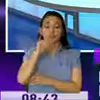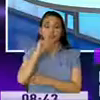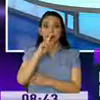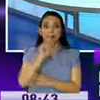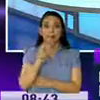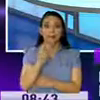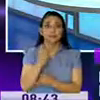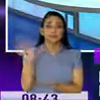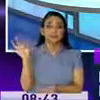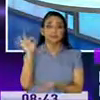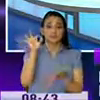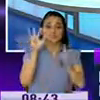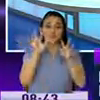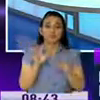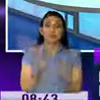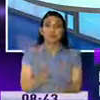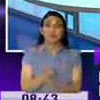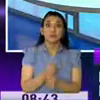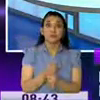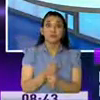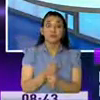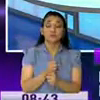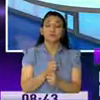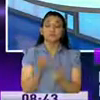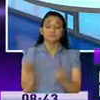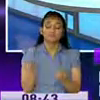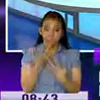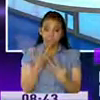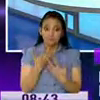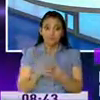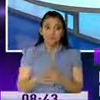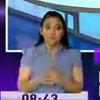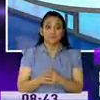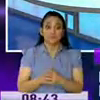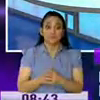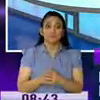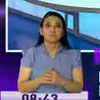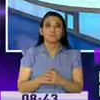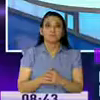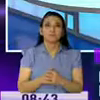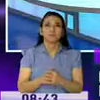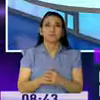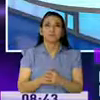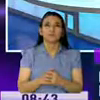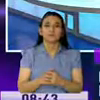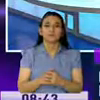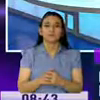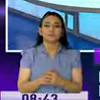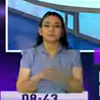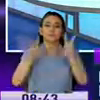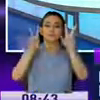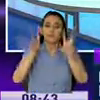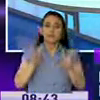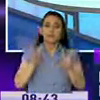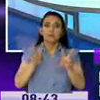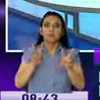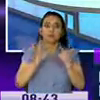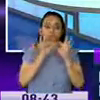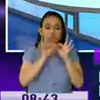la Secretaría de Seguridad que nos van a informar sobre algunas novedades, los trabajos de mantenimiento de las